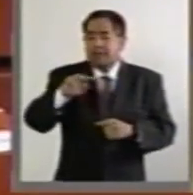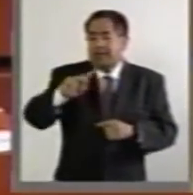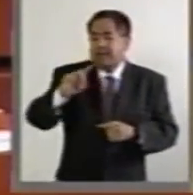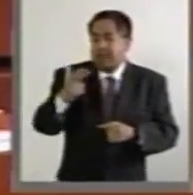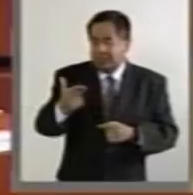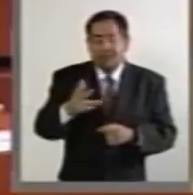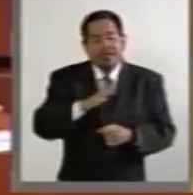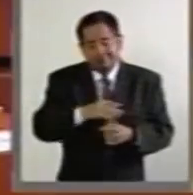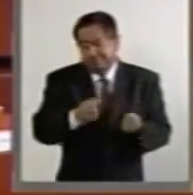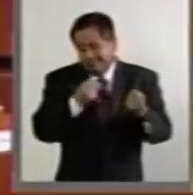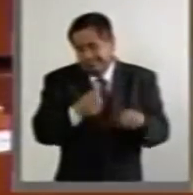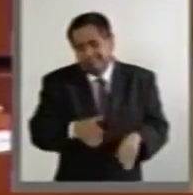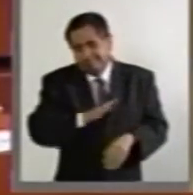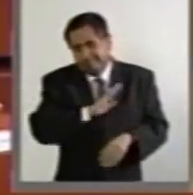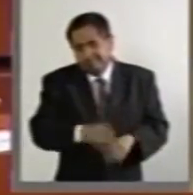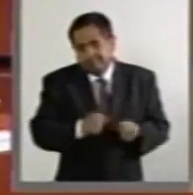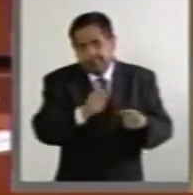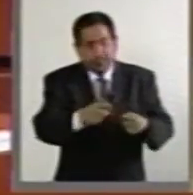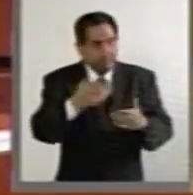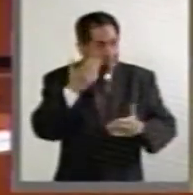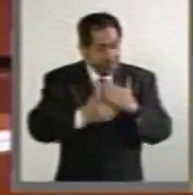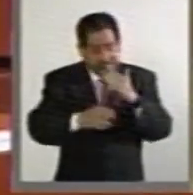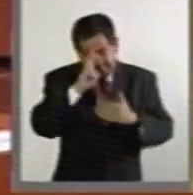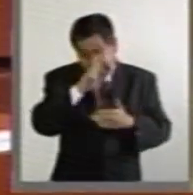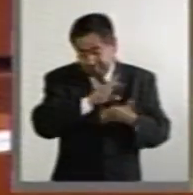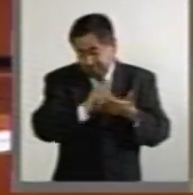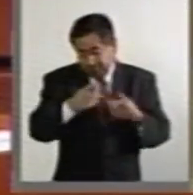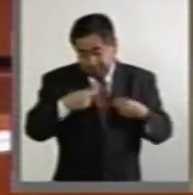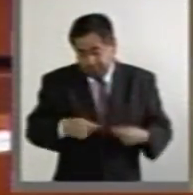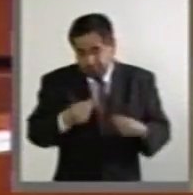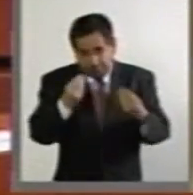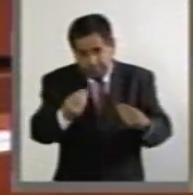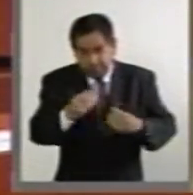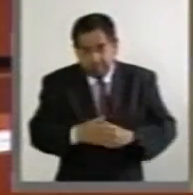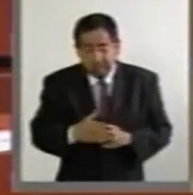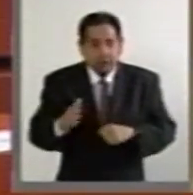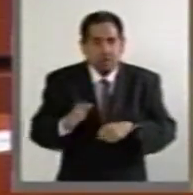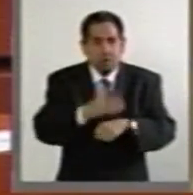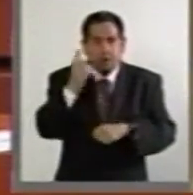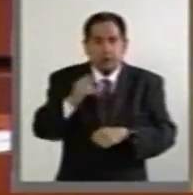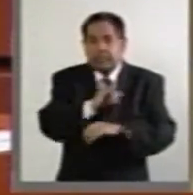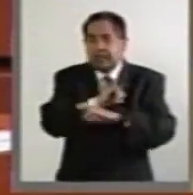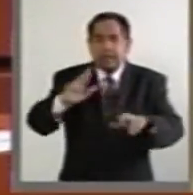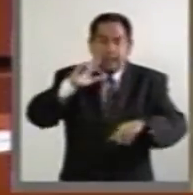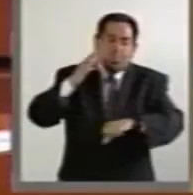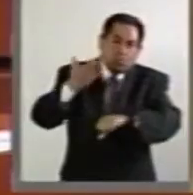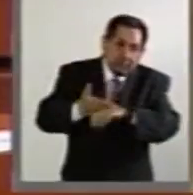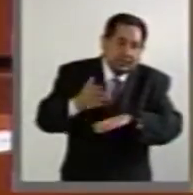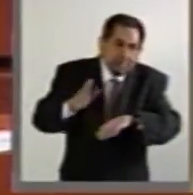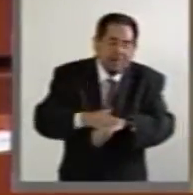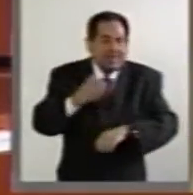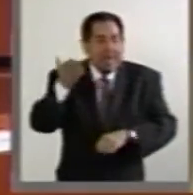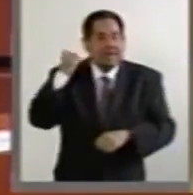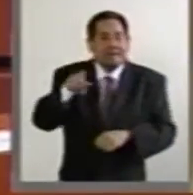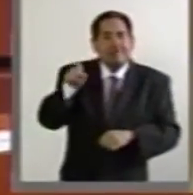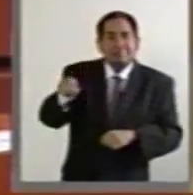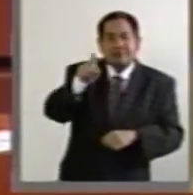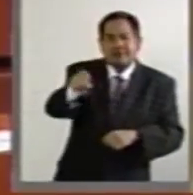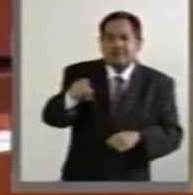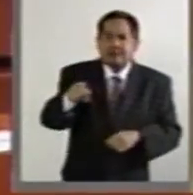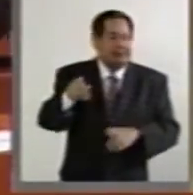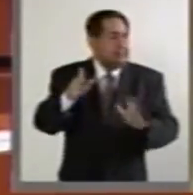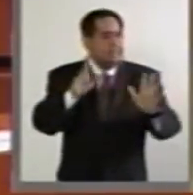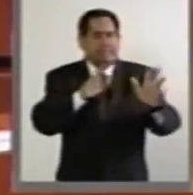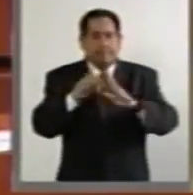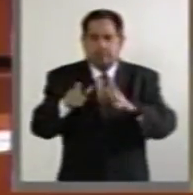un costo en materia de violación a derechos humanos. ¿Por qué? Por la irresponsabilidad que tuvieron aquellos de mandar a una